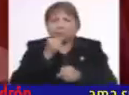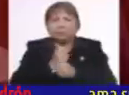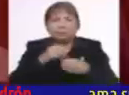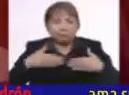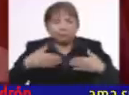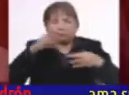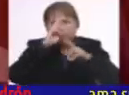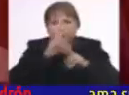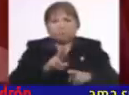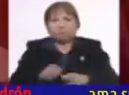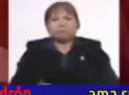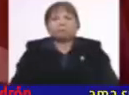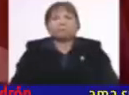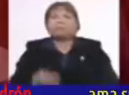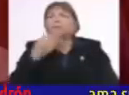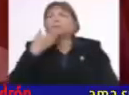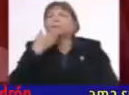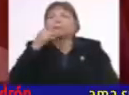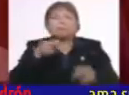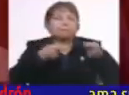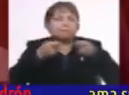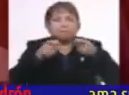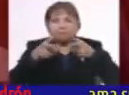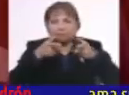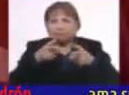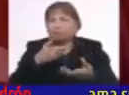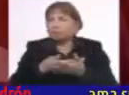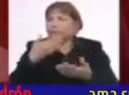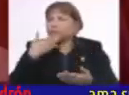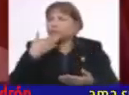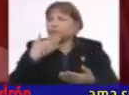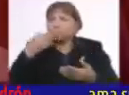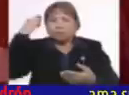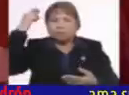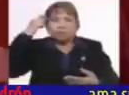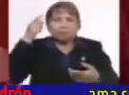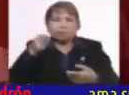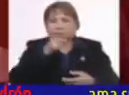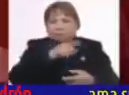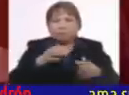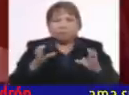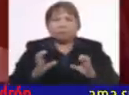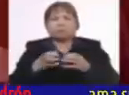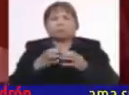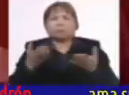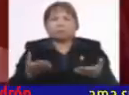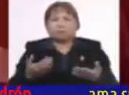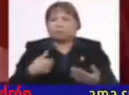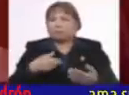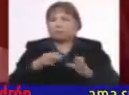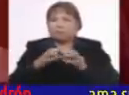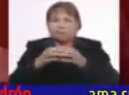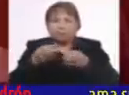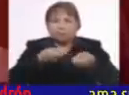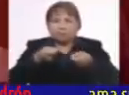respetando a quienes ejercen control a quienes ejercen control político como ustedes en el congreso los órganos de